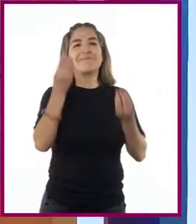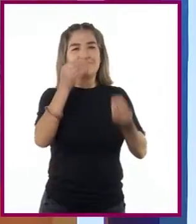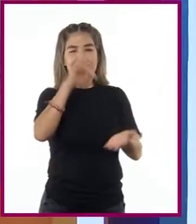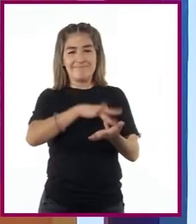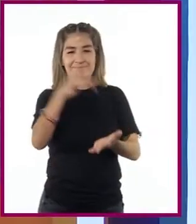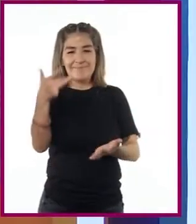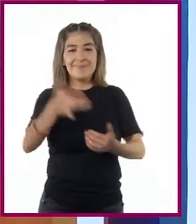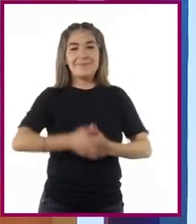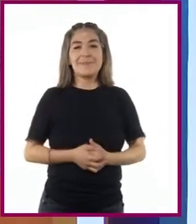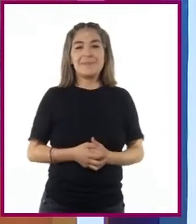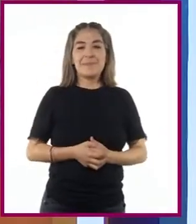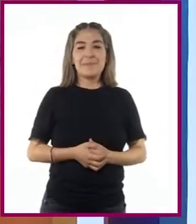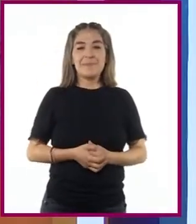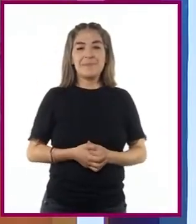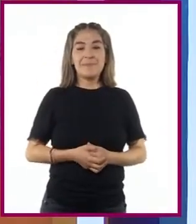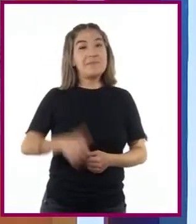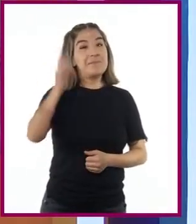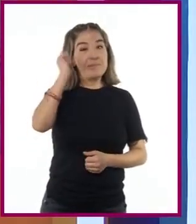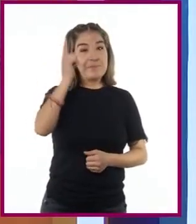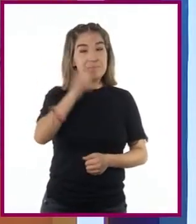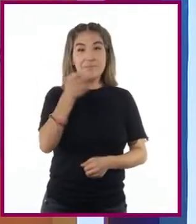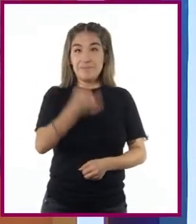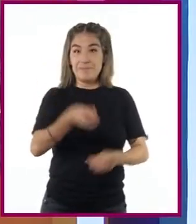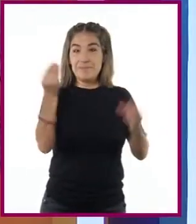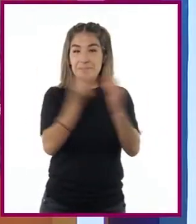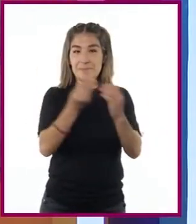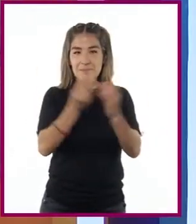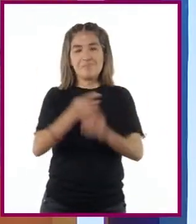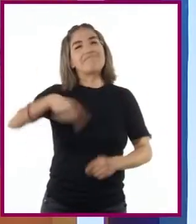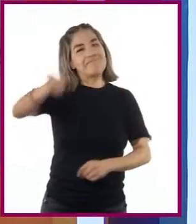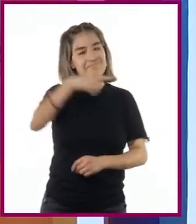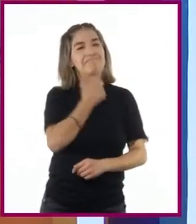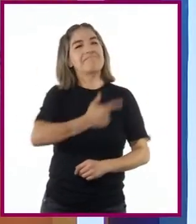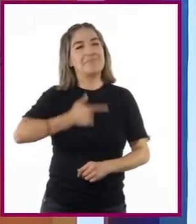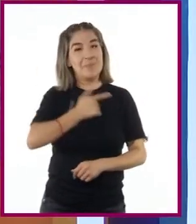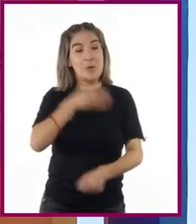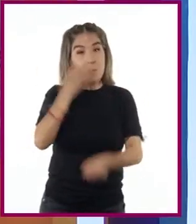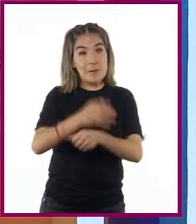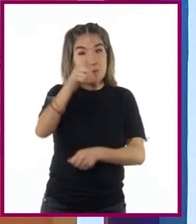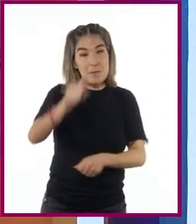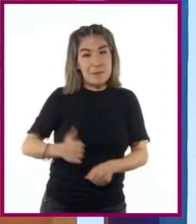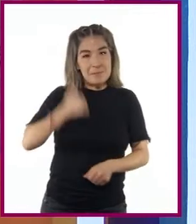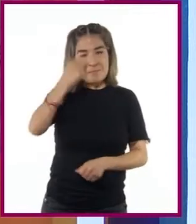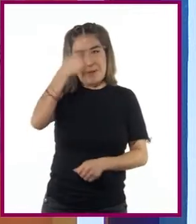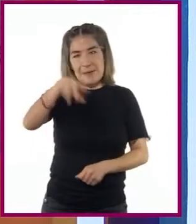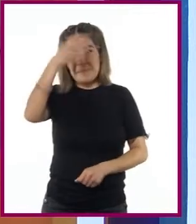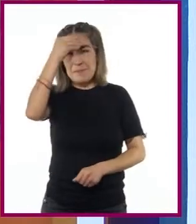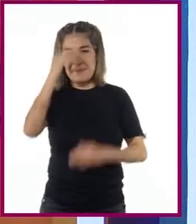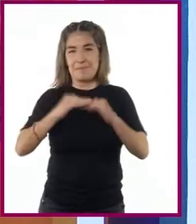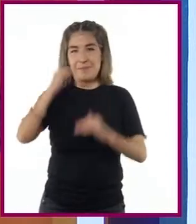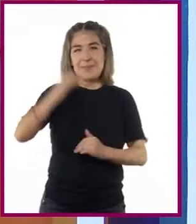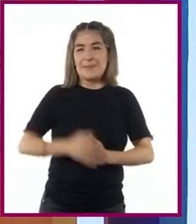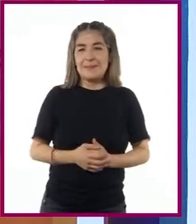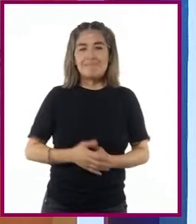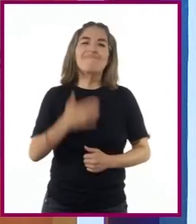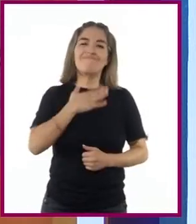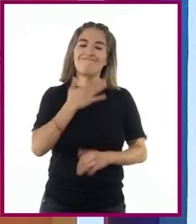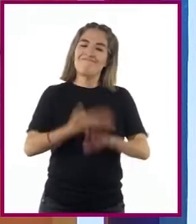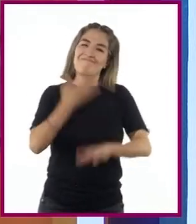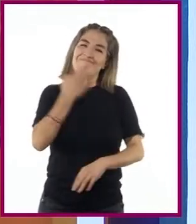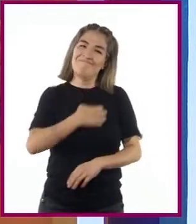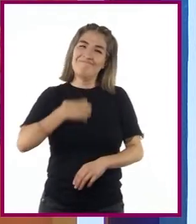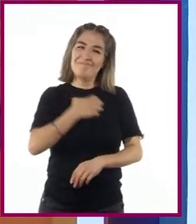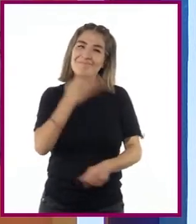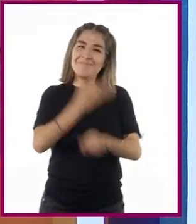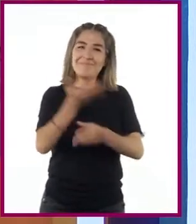Gracias. Espero esta sesión sea grata y de provecho para su aprendizaje. Estoy contento de compartir